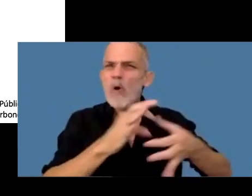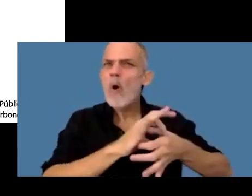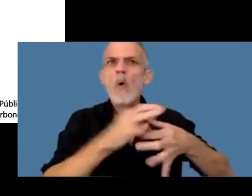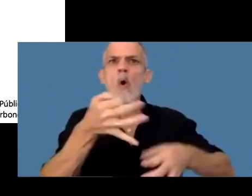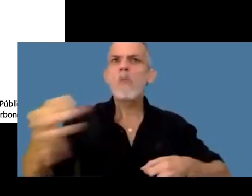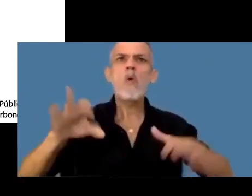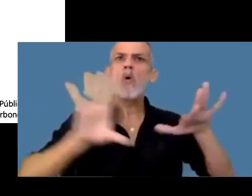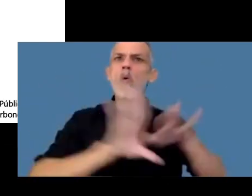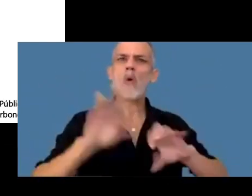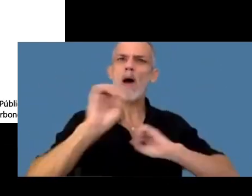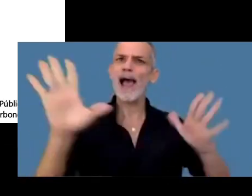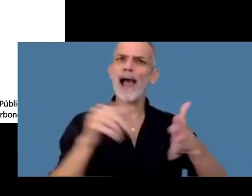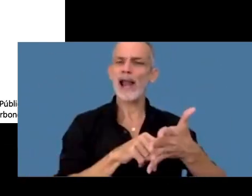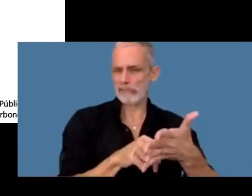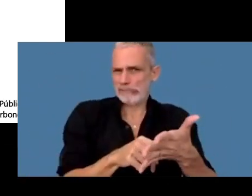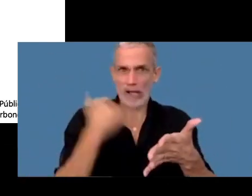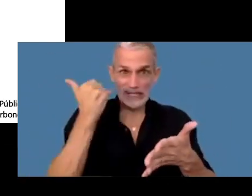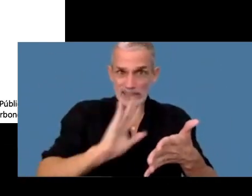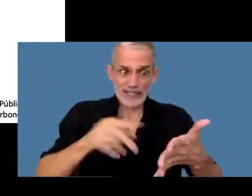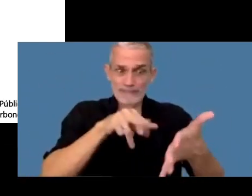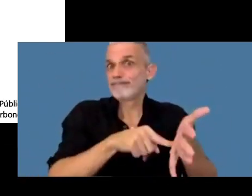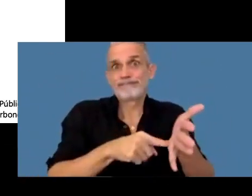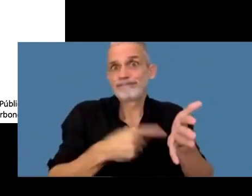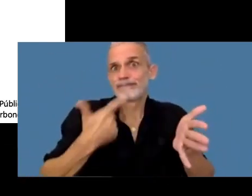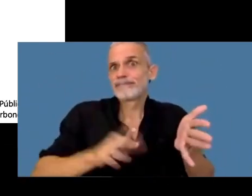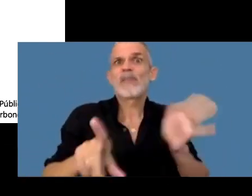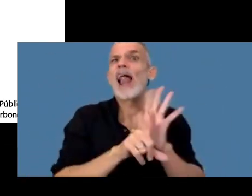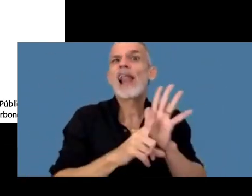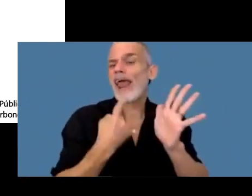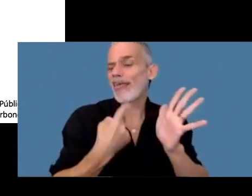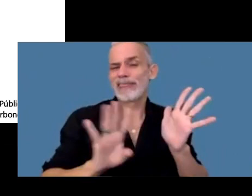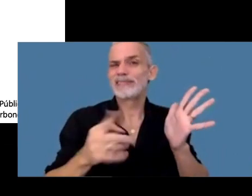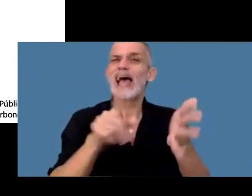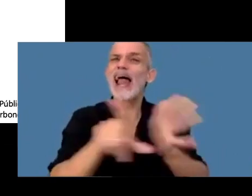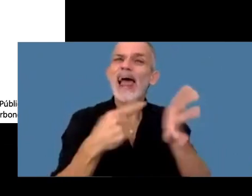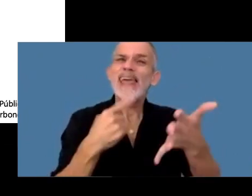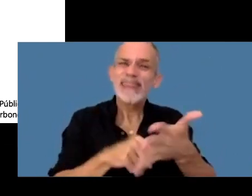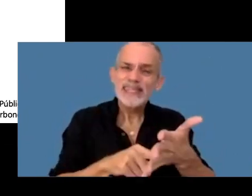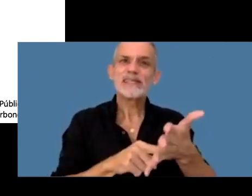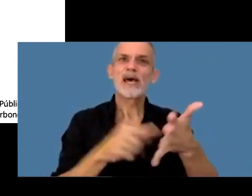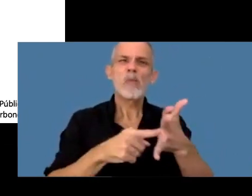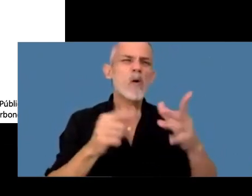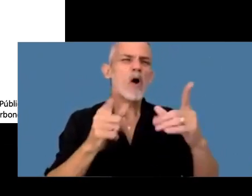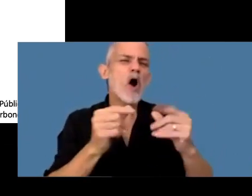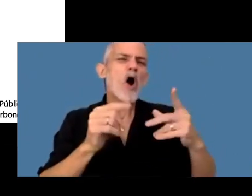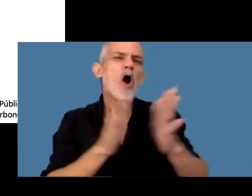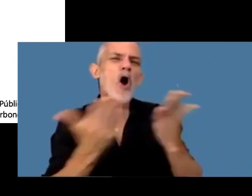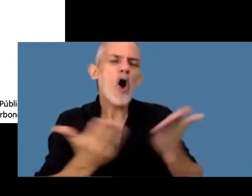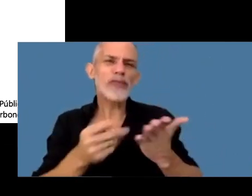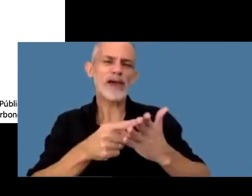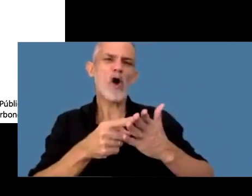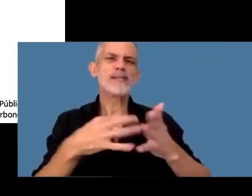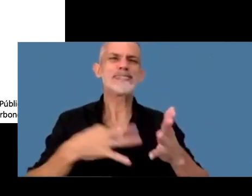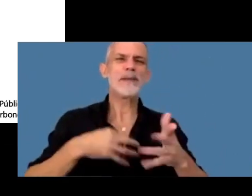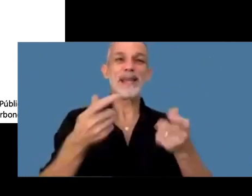no puedo innovar, tengo que hacer lo que dice la ley. Y acá la ley me dice en los términos del Código Civil y Comercial de la Nación, para